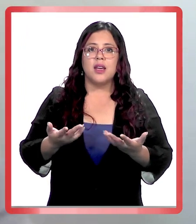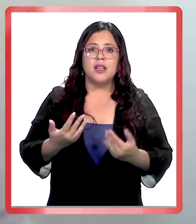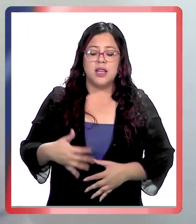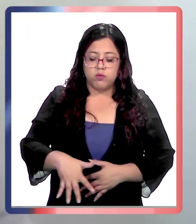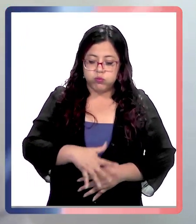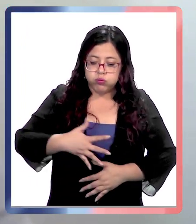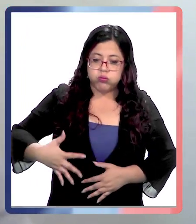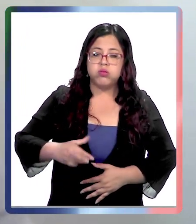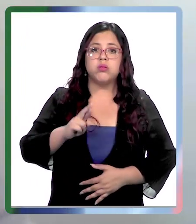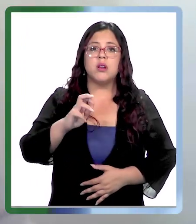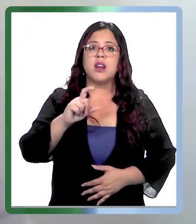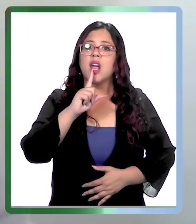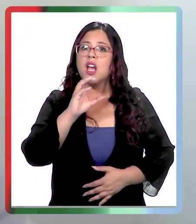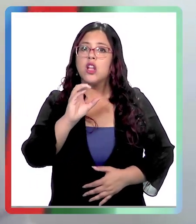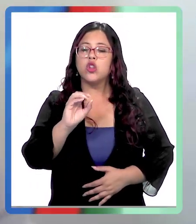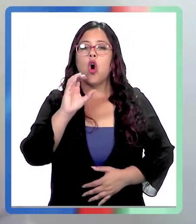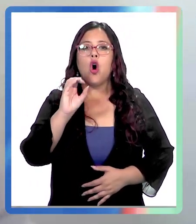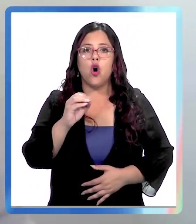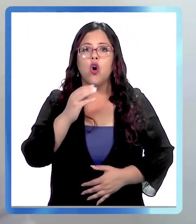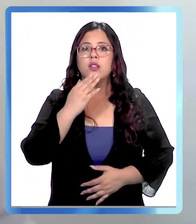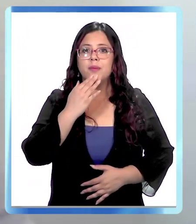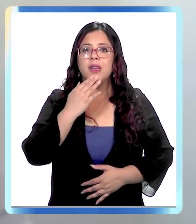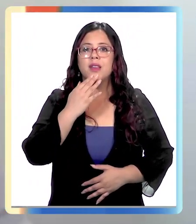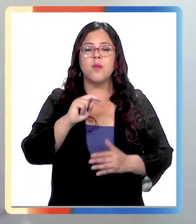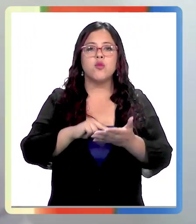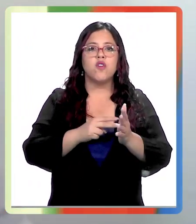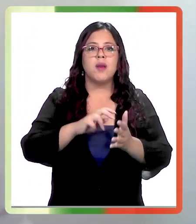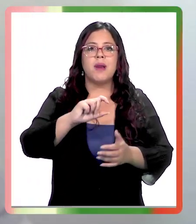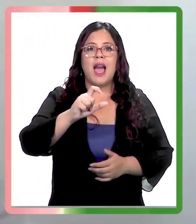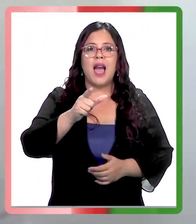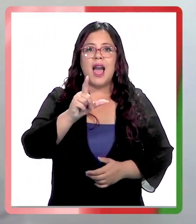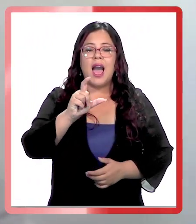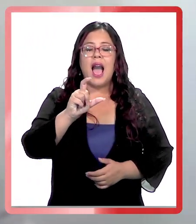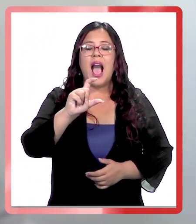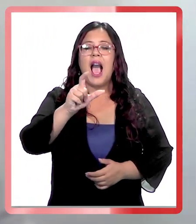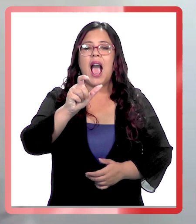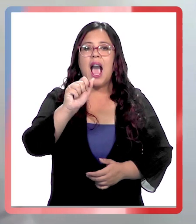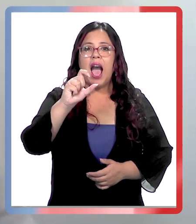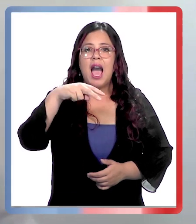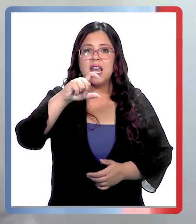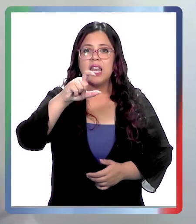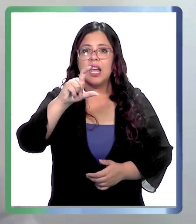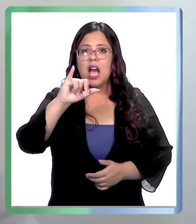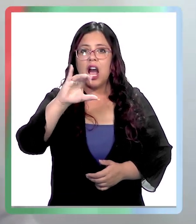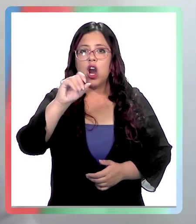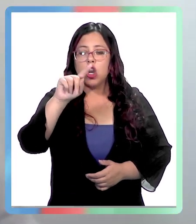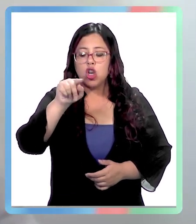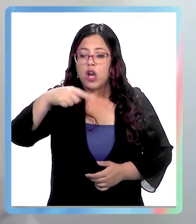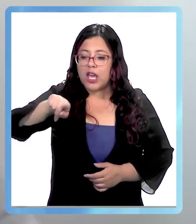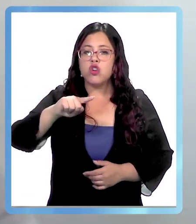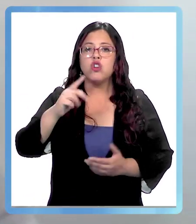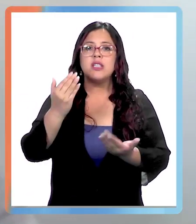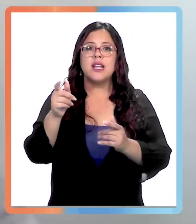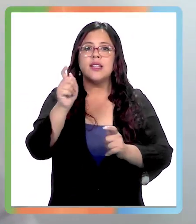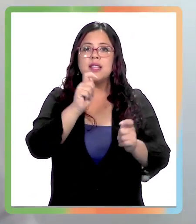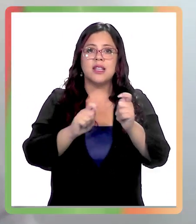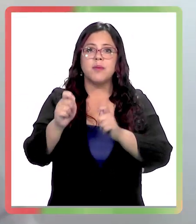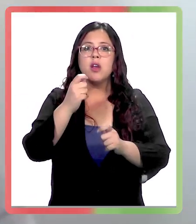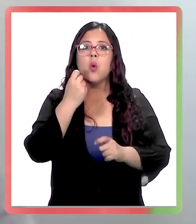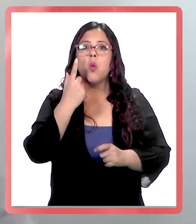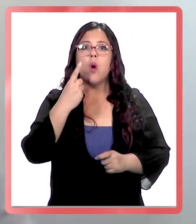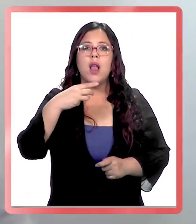tumores que comprometen toda la pared del recto o que tienen compromiso ganglionar regional. Esos